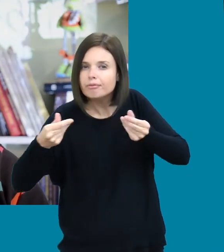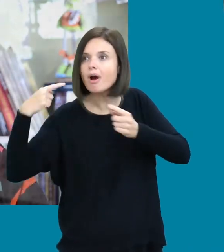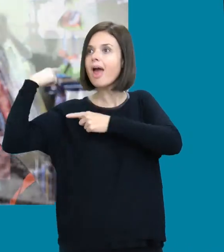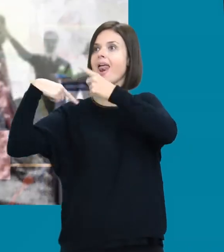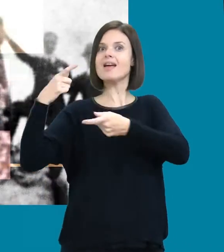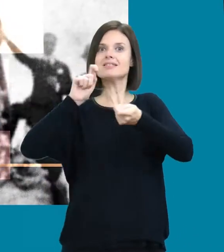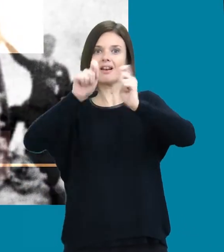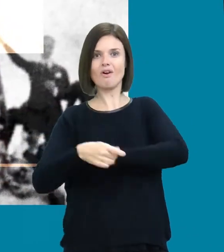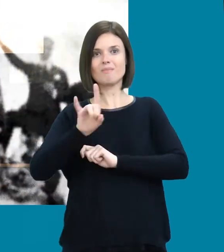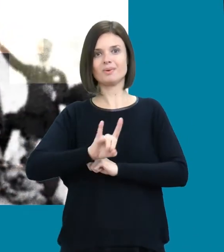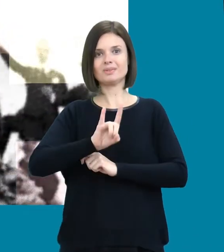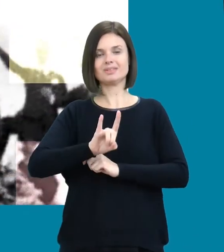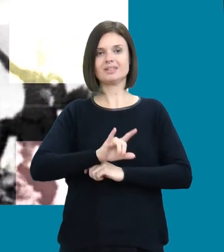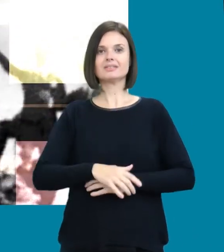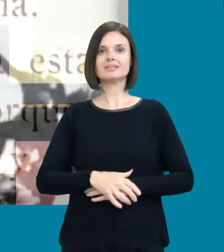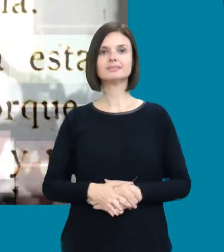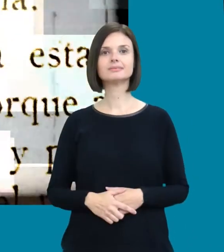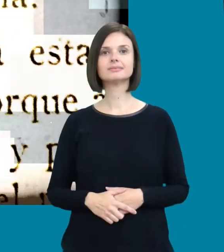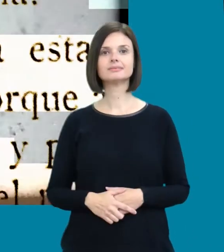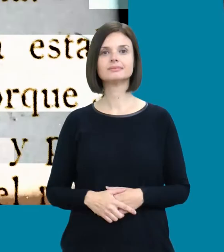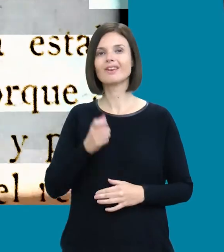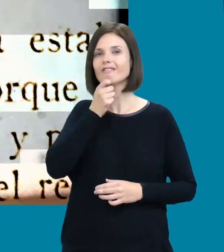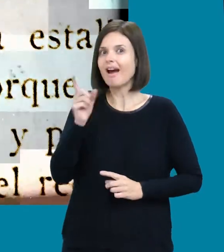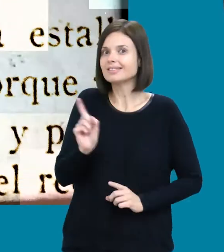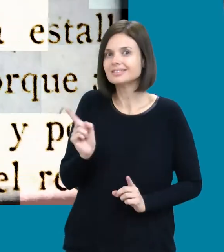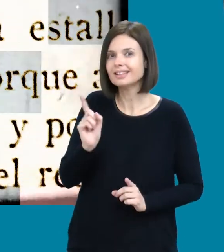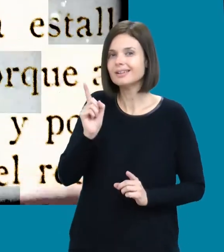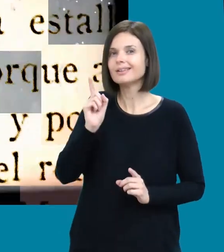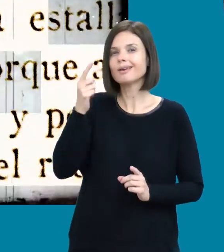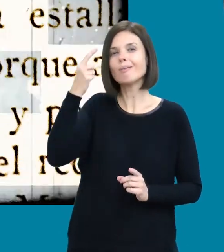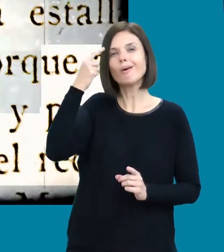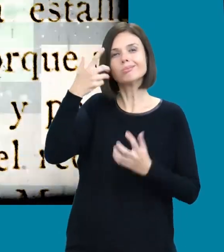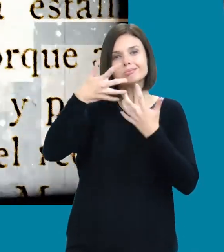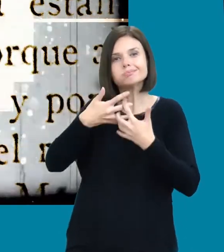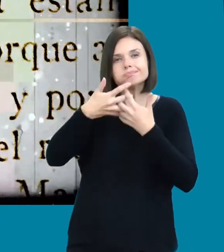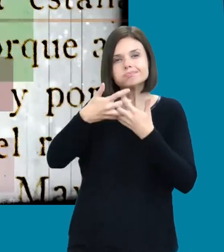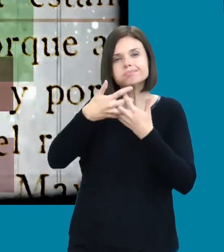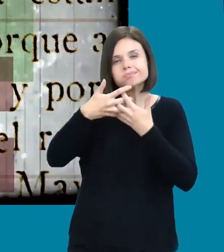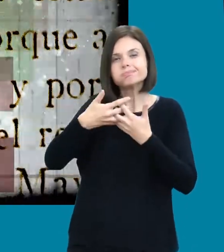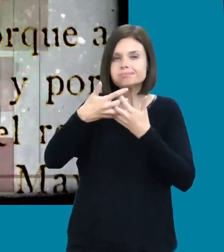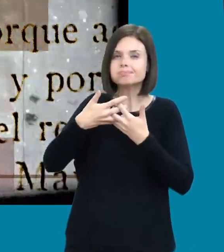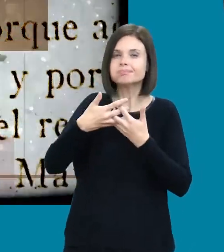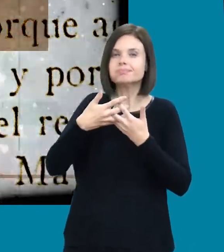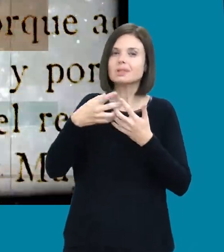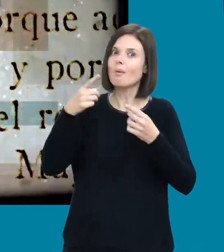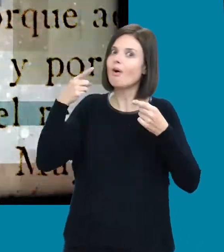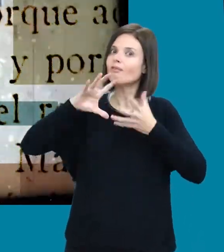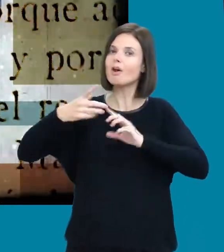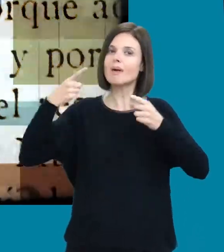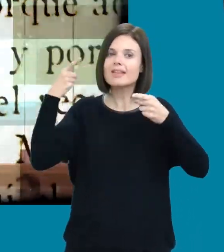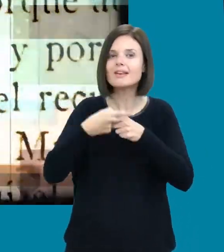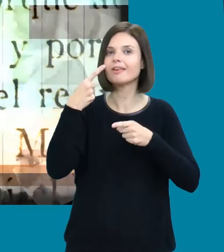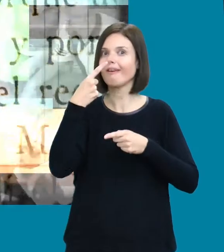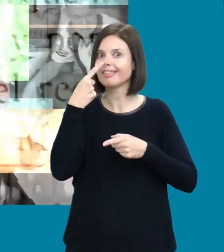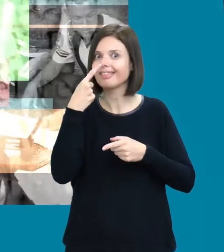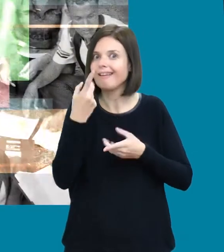la herencia de la reforma. No es fácil revisar críticamente, que me parece que sería el desafío más interesante